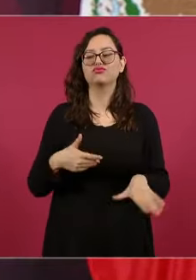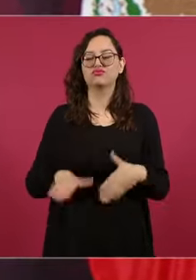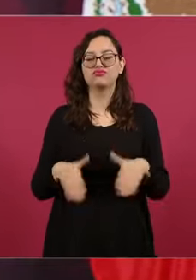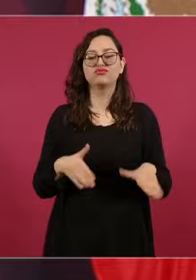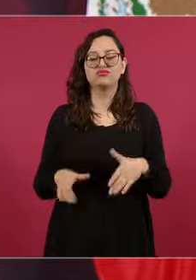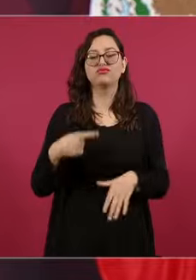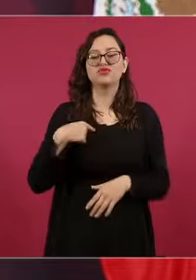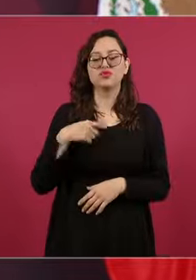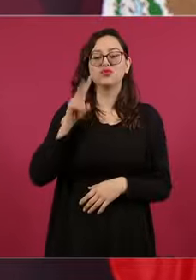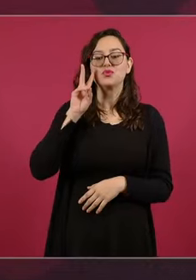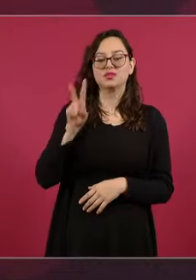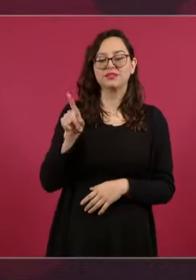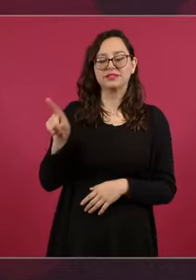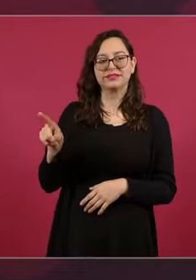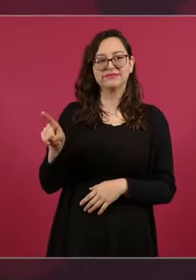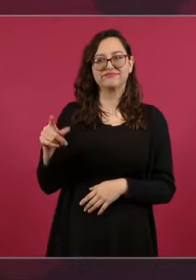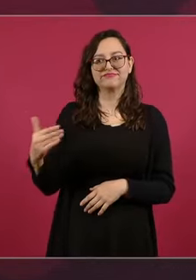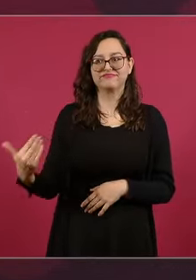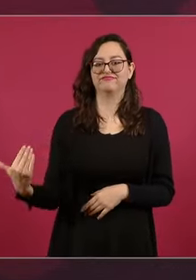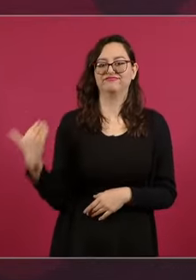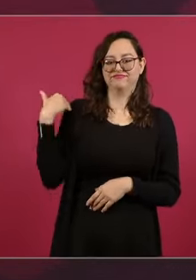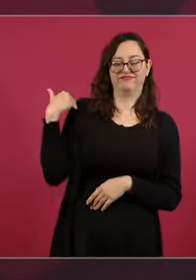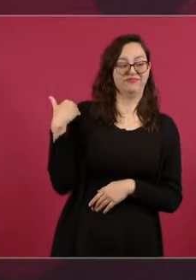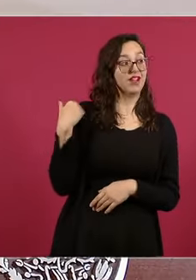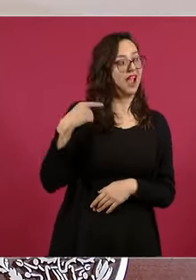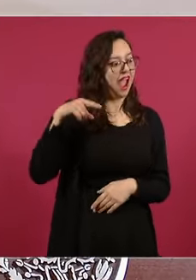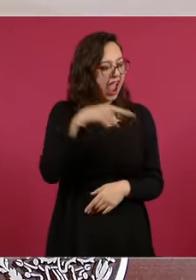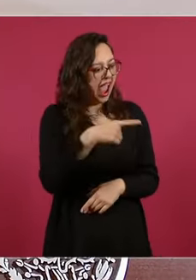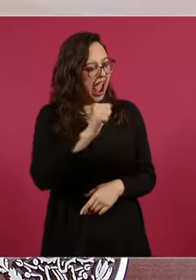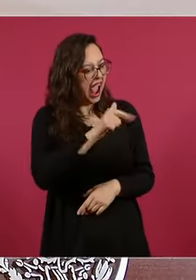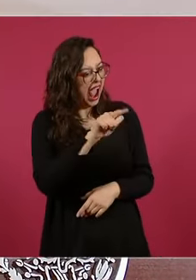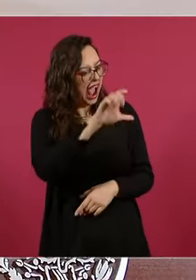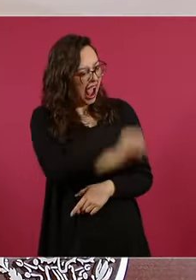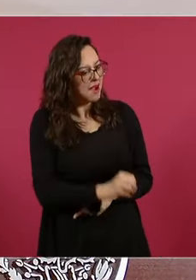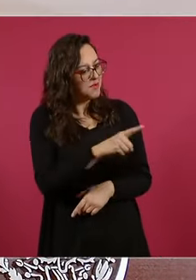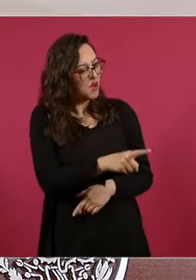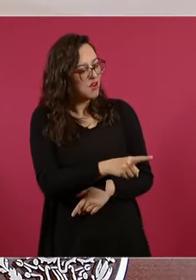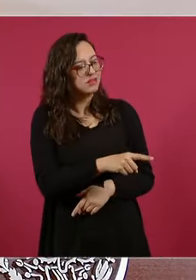Hasta que me dice, eres Andrés Manuel. Sí.